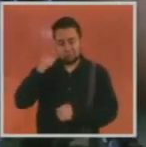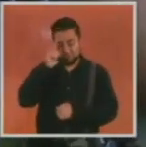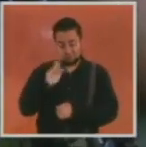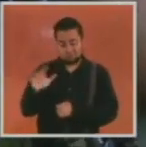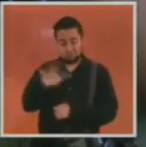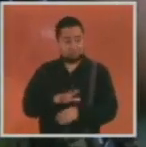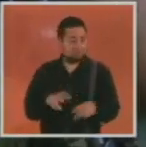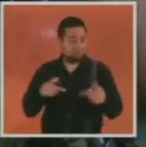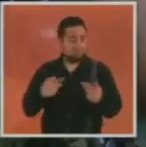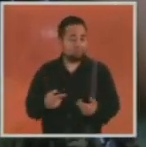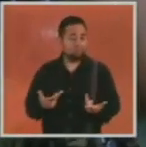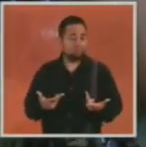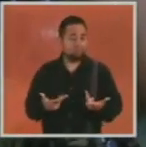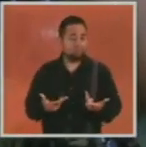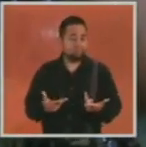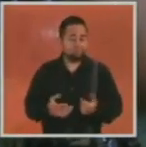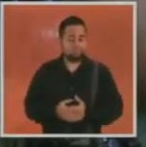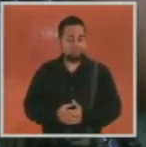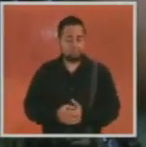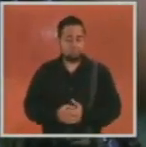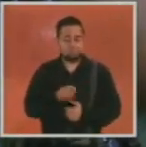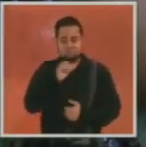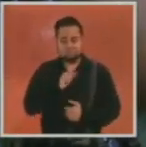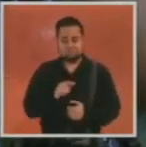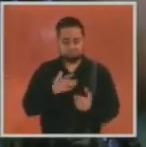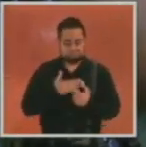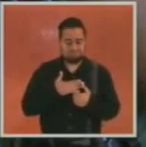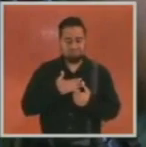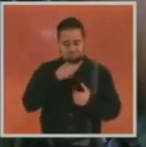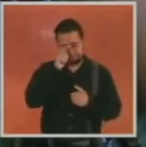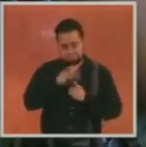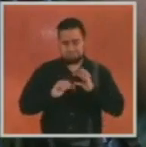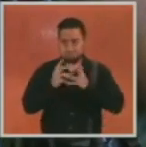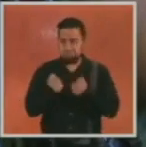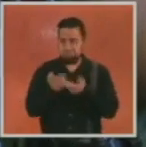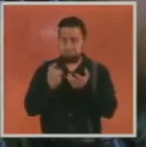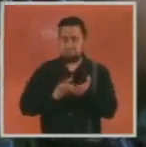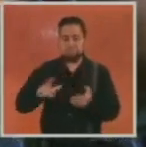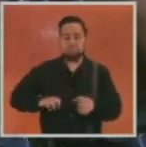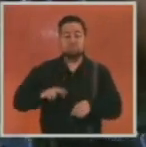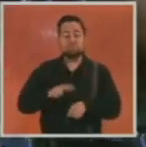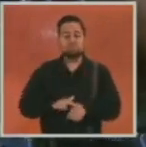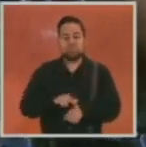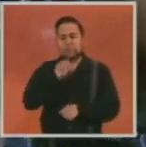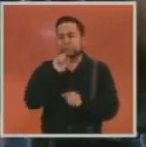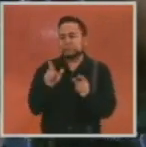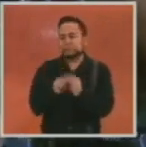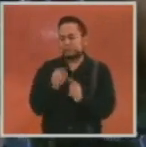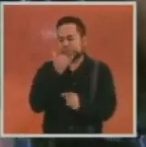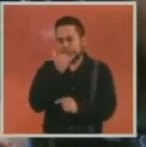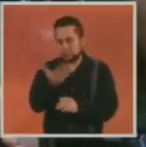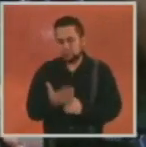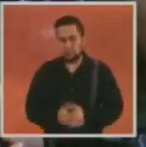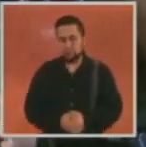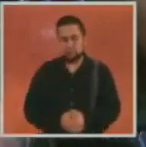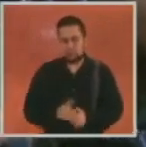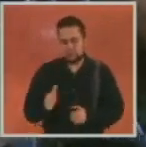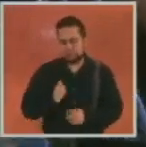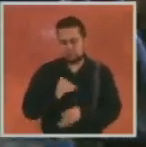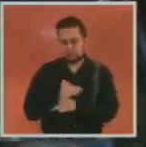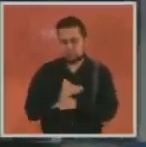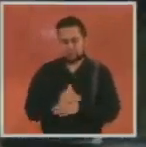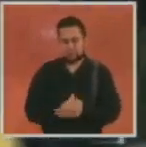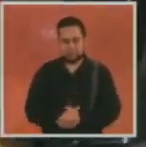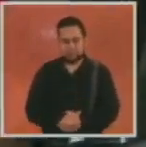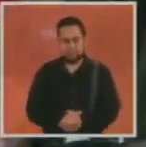pueblo y del pueblo para el mundo Gracias señor gobernador y cierro con esto aprovecho